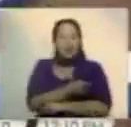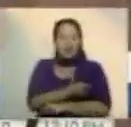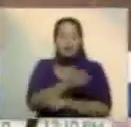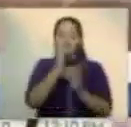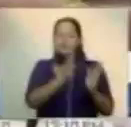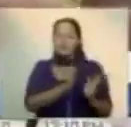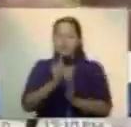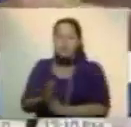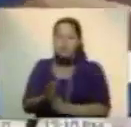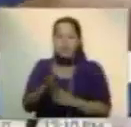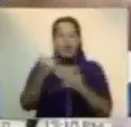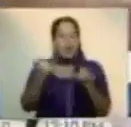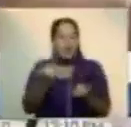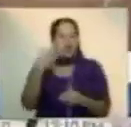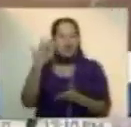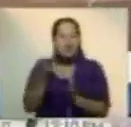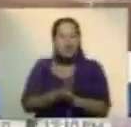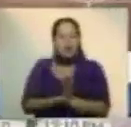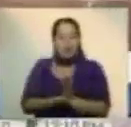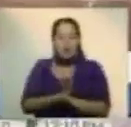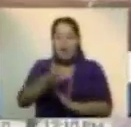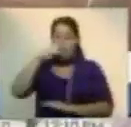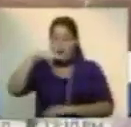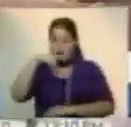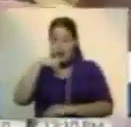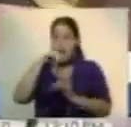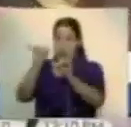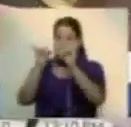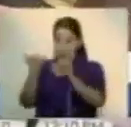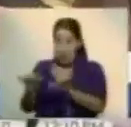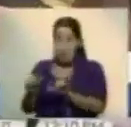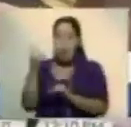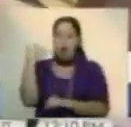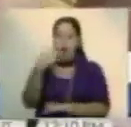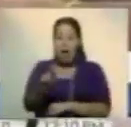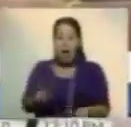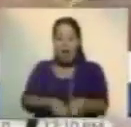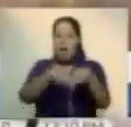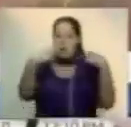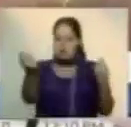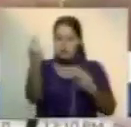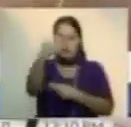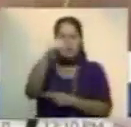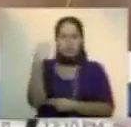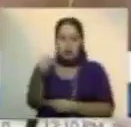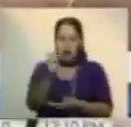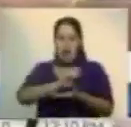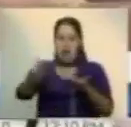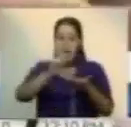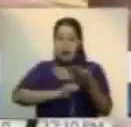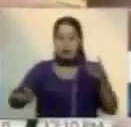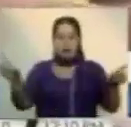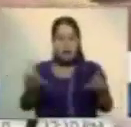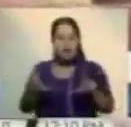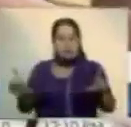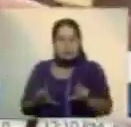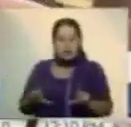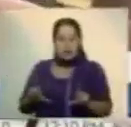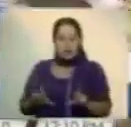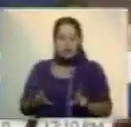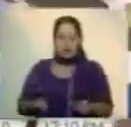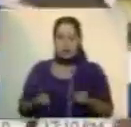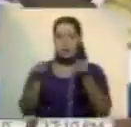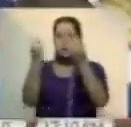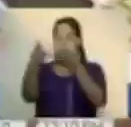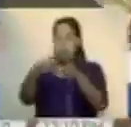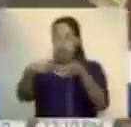hacer? Agarrar las declaraciones de ellos, que además están en la prensa nacional, escrita y televisada, y llevarlo